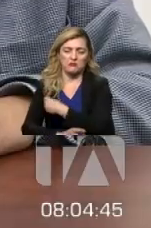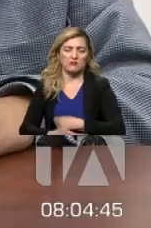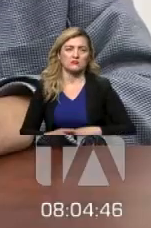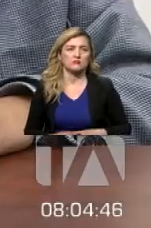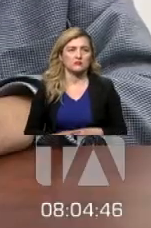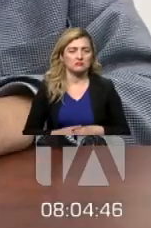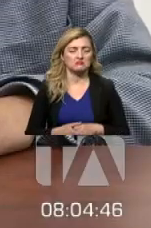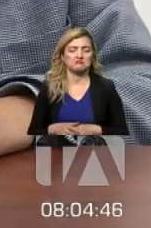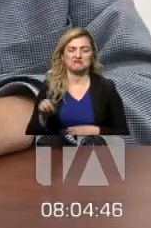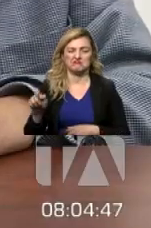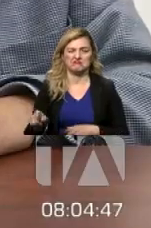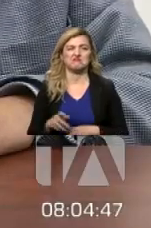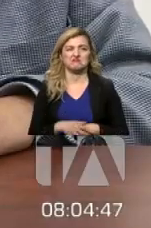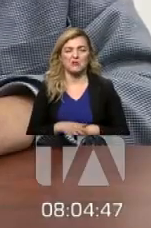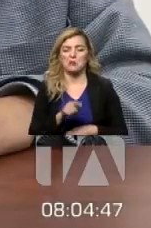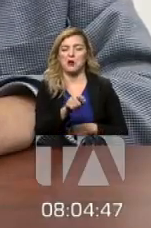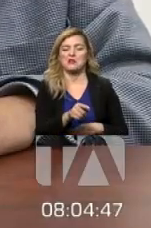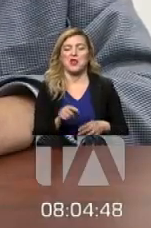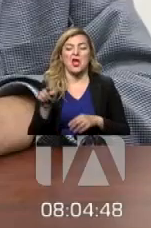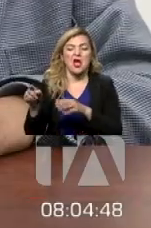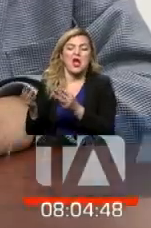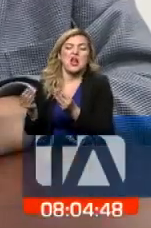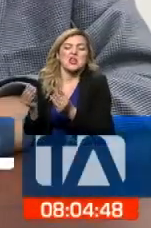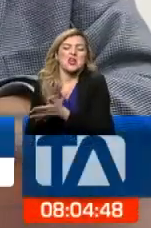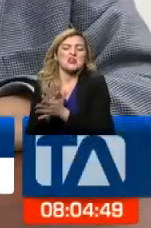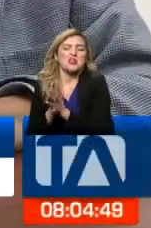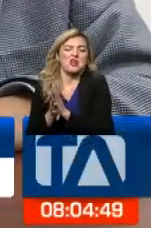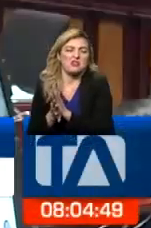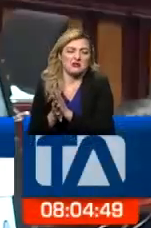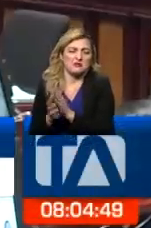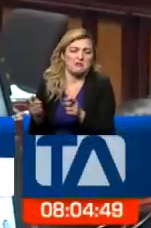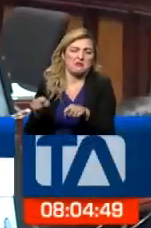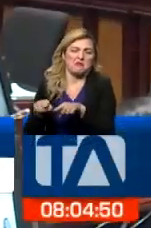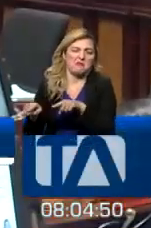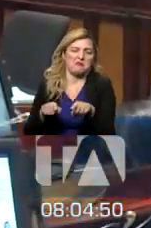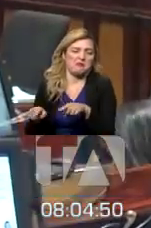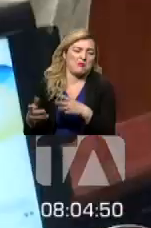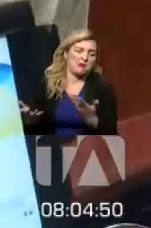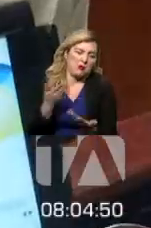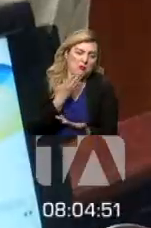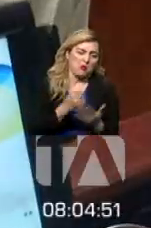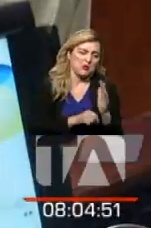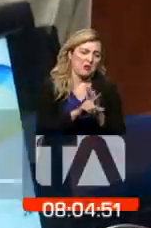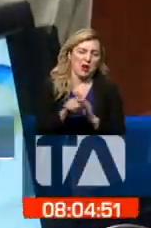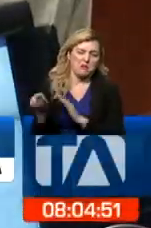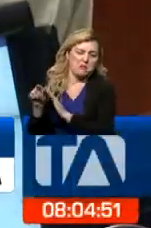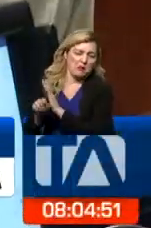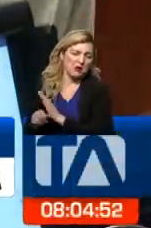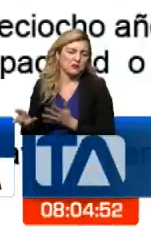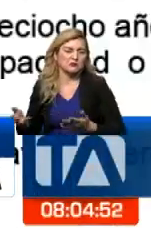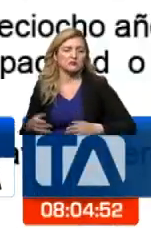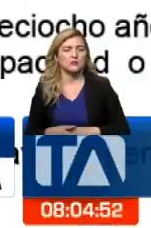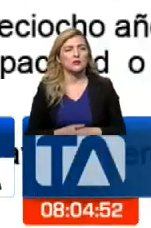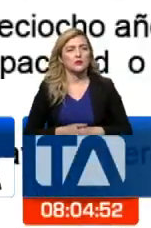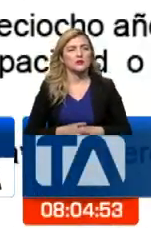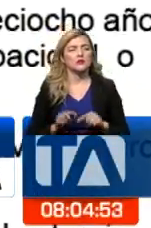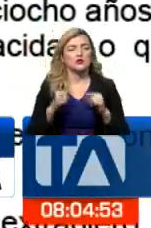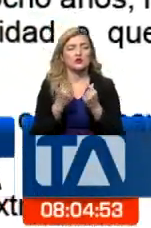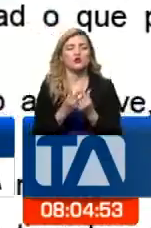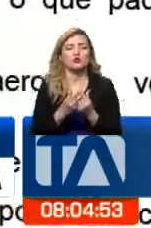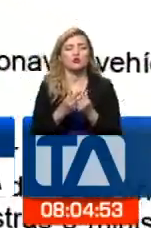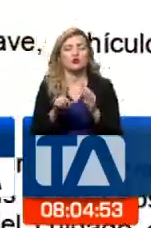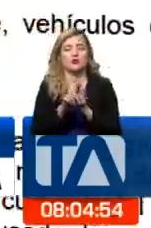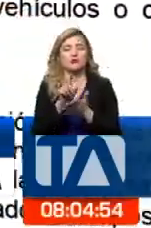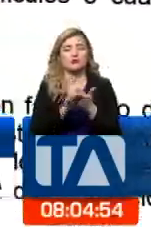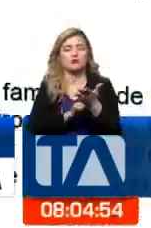que penalizar la utilización y las prácticas desleales. Entre lo que aprobaron en paquete los asambleístas está la